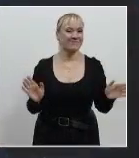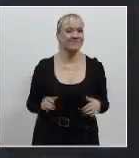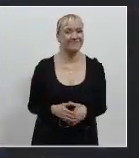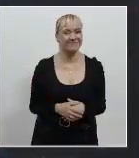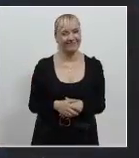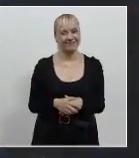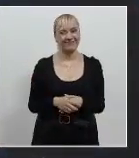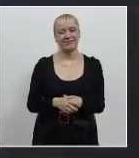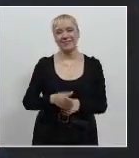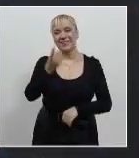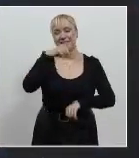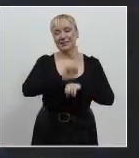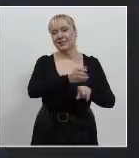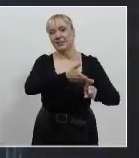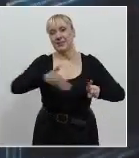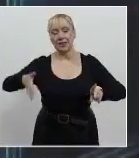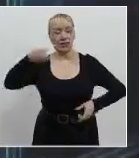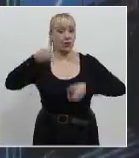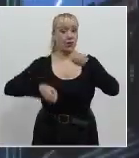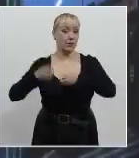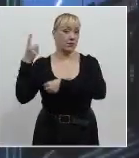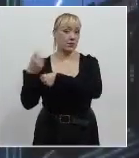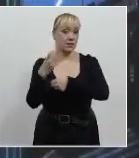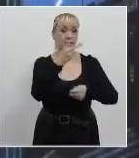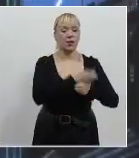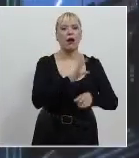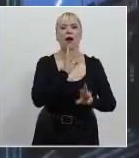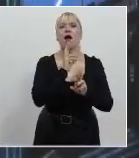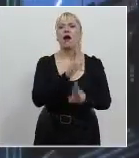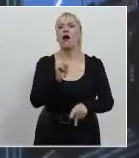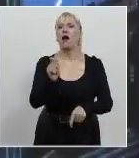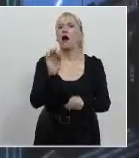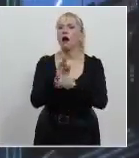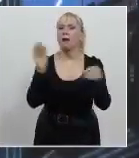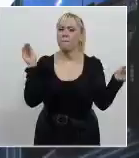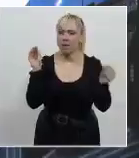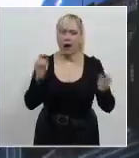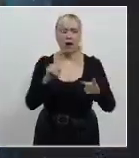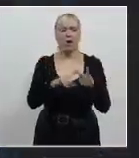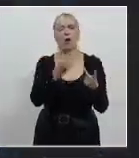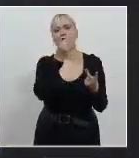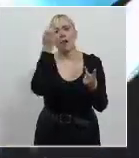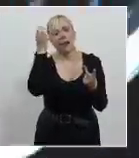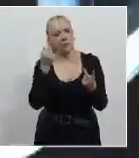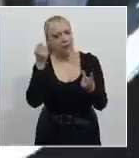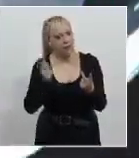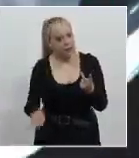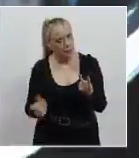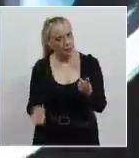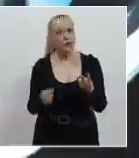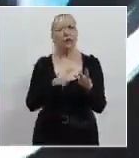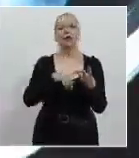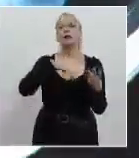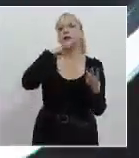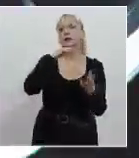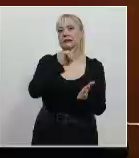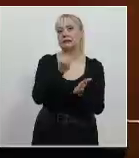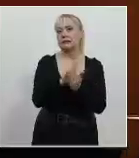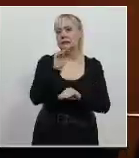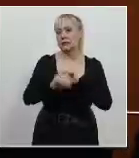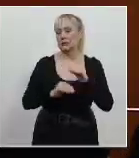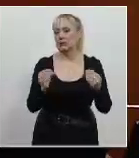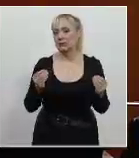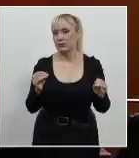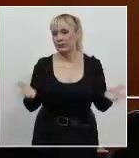Y esta semana las salas de la Corte resolvieron asuntos en materia de amparo, alimentos y una omisión legislativa.